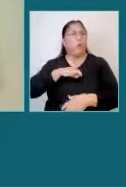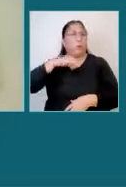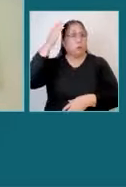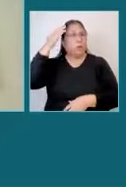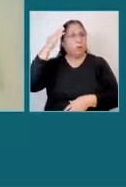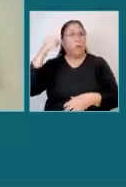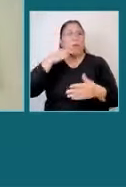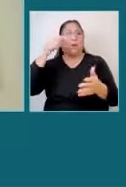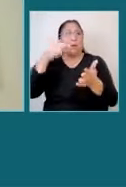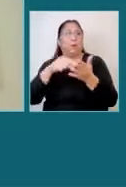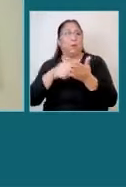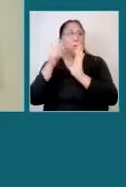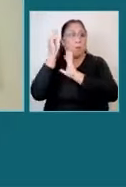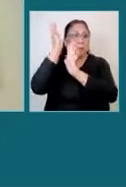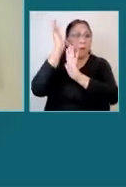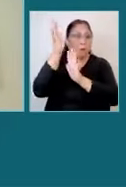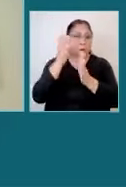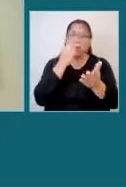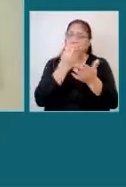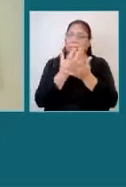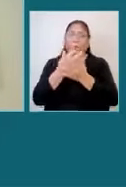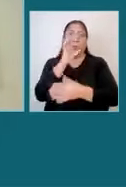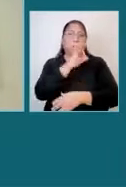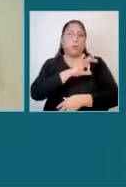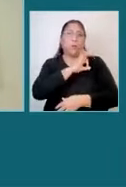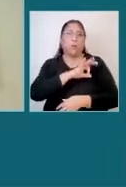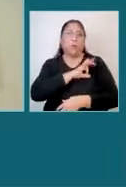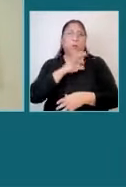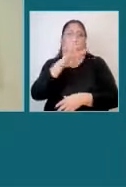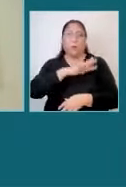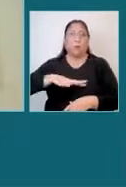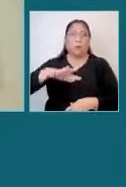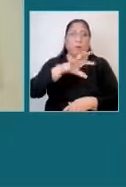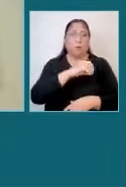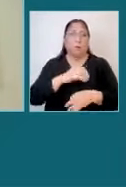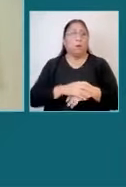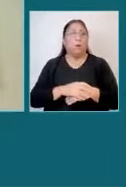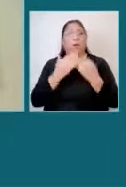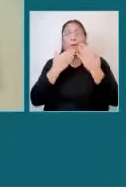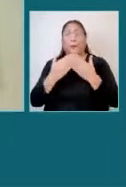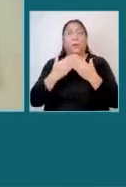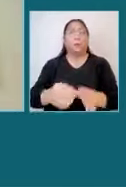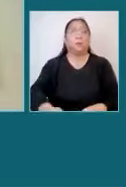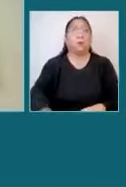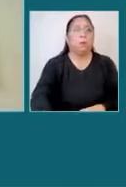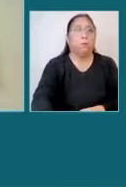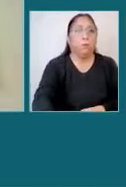esta plenaria va a ser de mucho provecho para todos los asistentes. Muchas gracias.